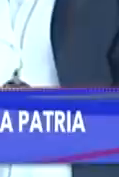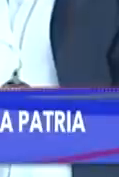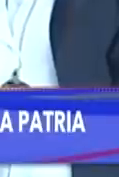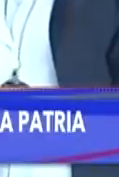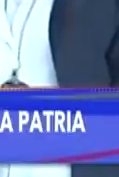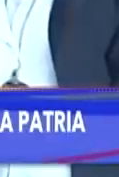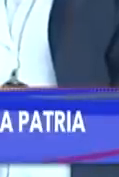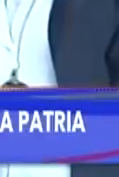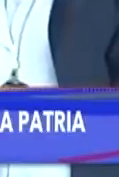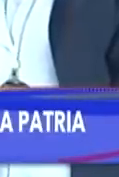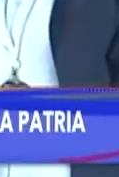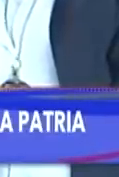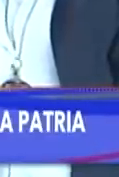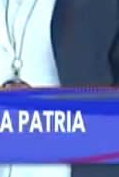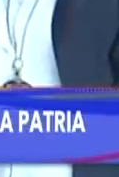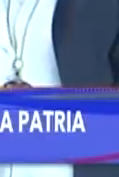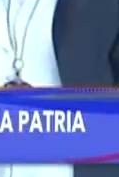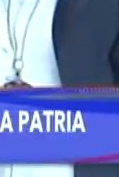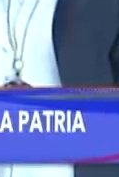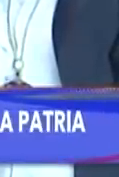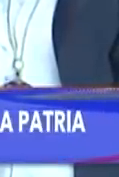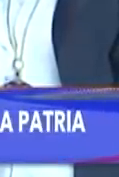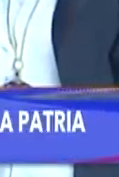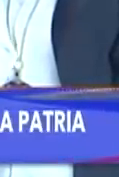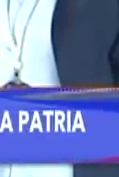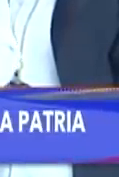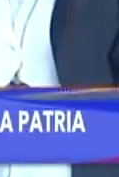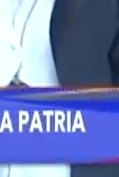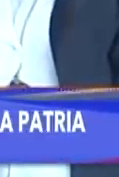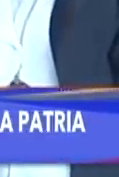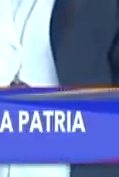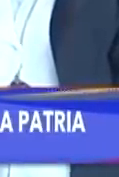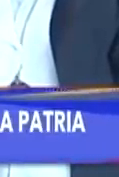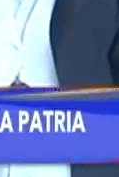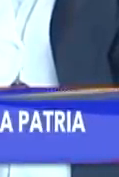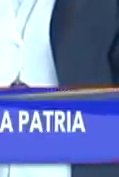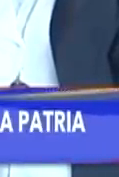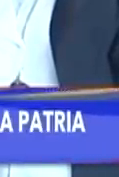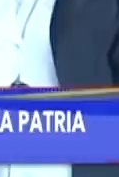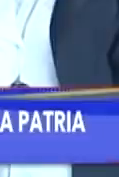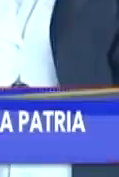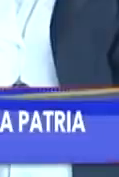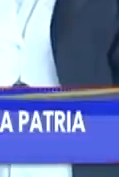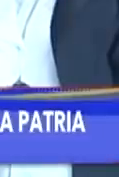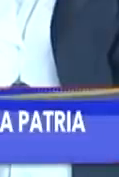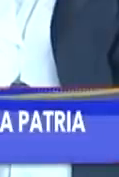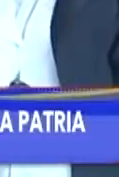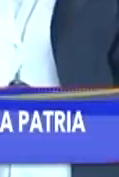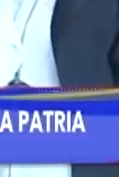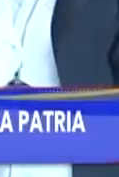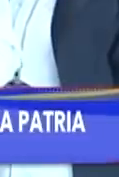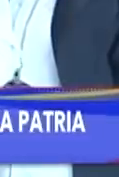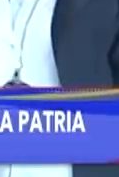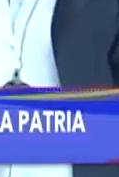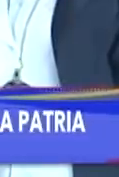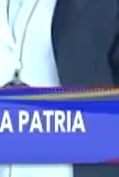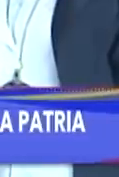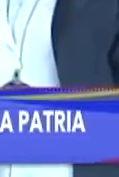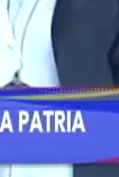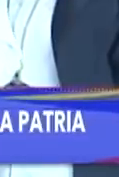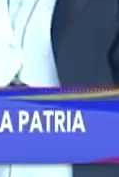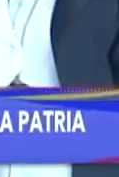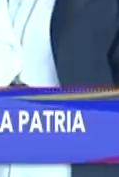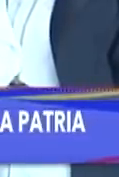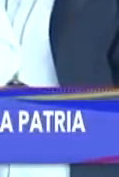del vuelo, en la manga, en el jetway o counter, como también se denomina, una vez que el personal